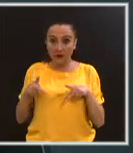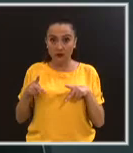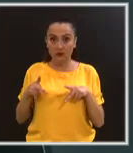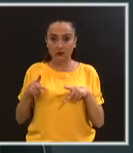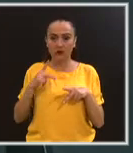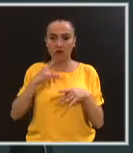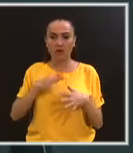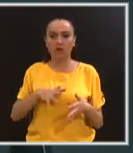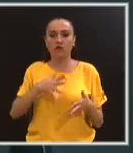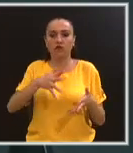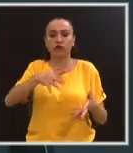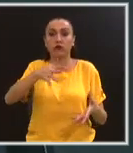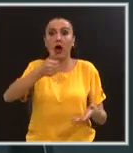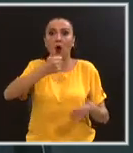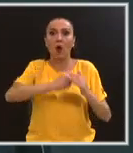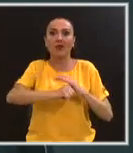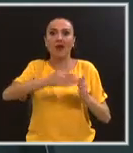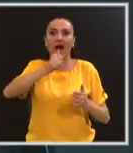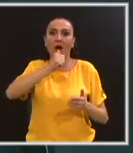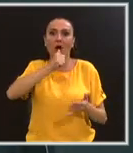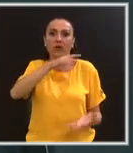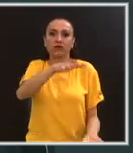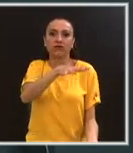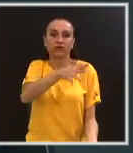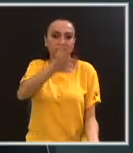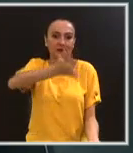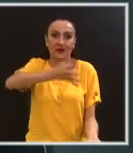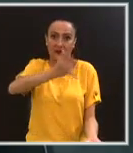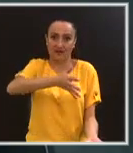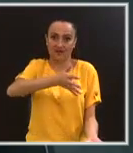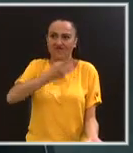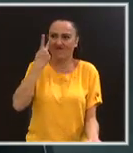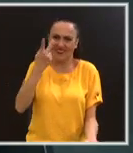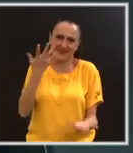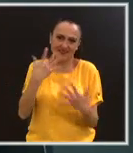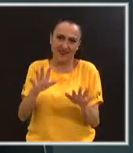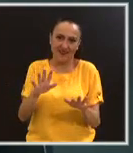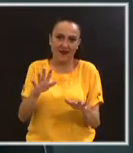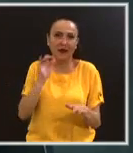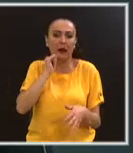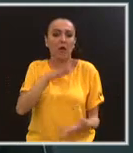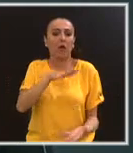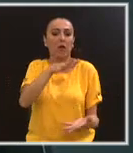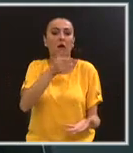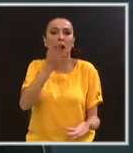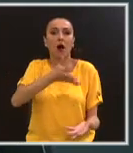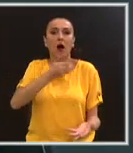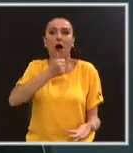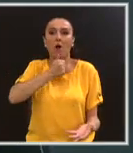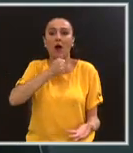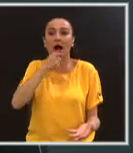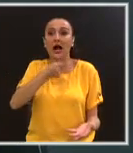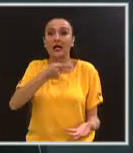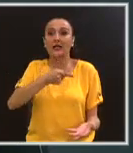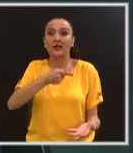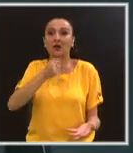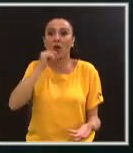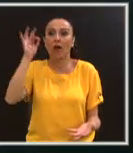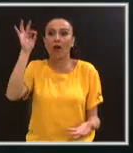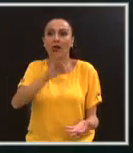acumula el agua en tanques hemos visto agu en tanques y esos tanques se vuelven